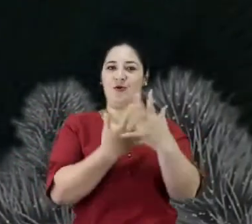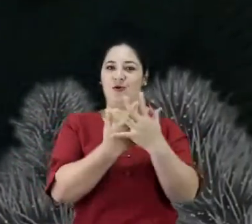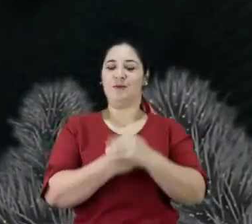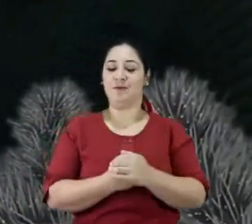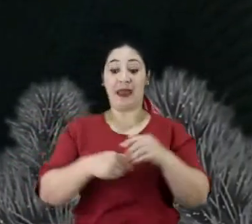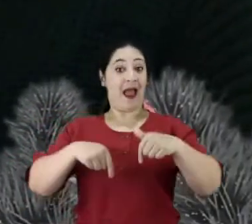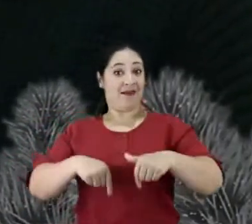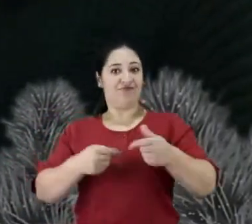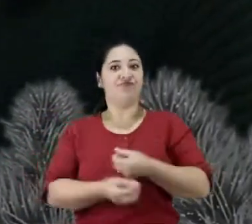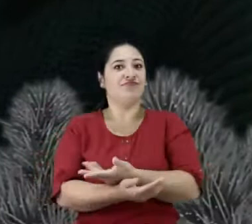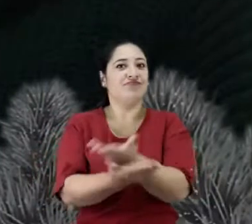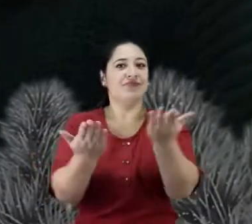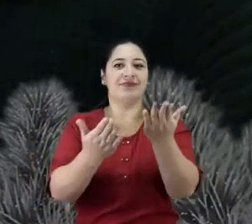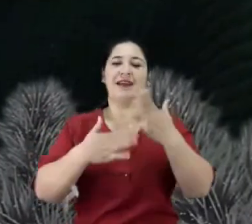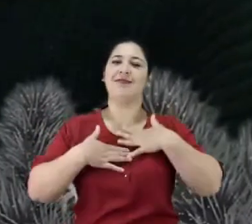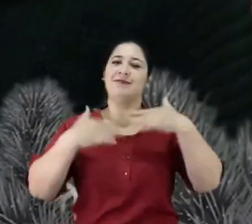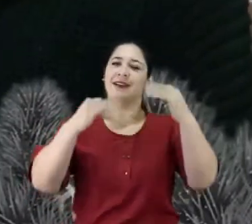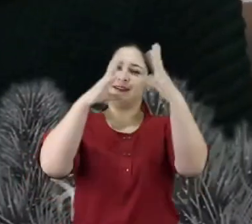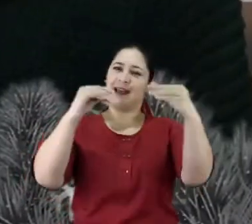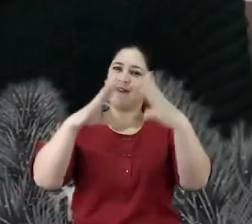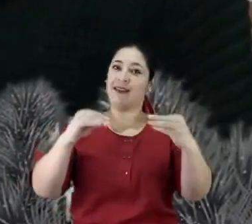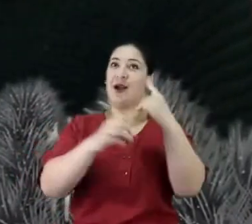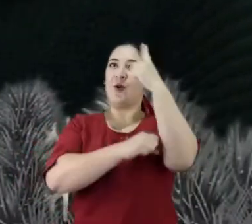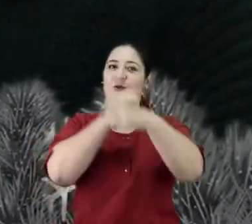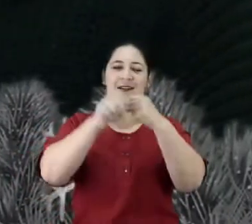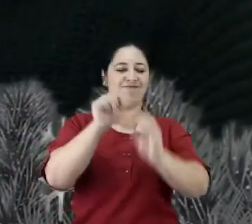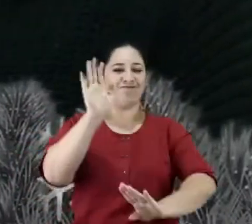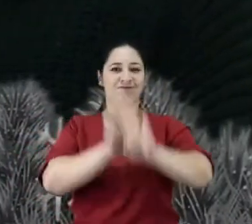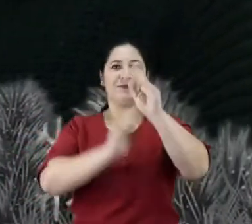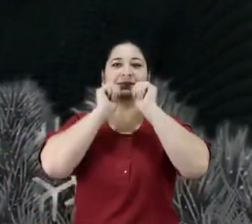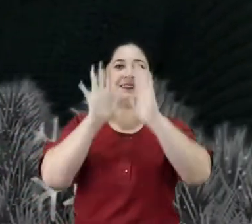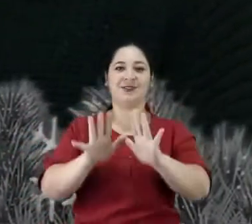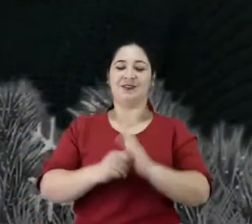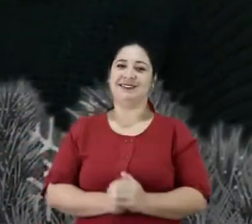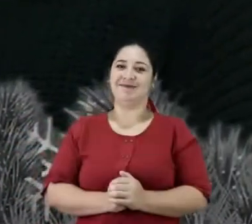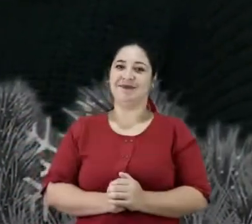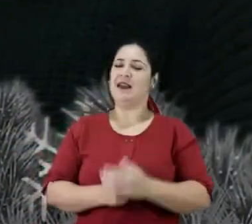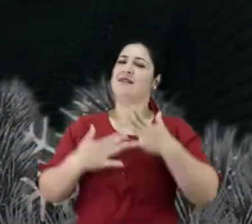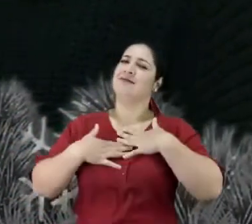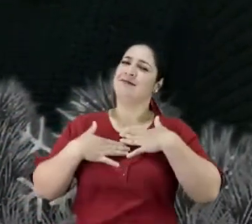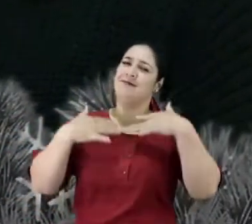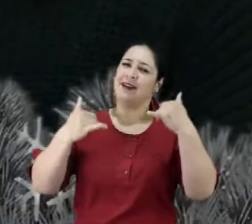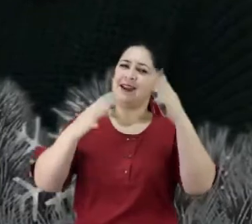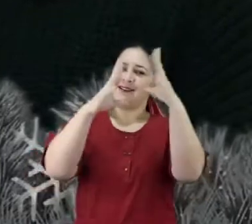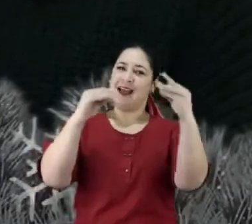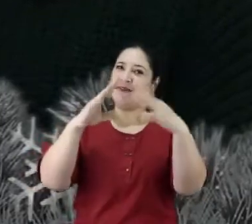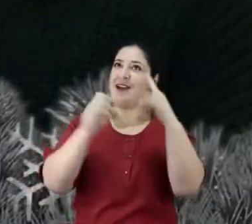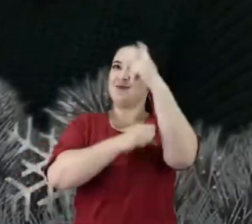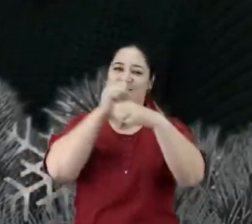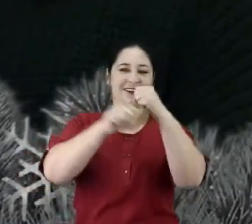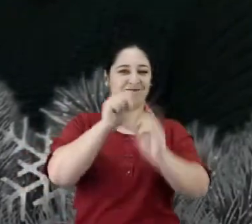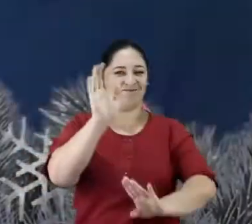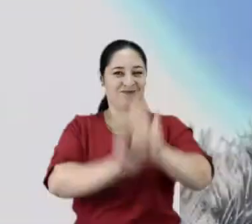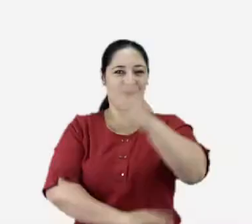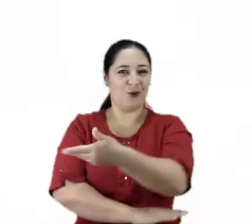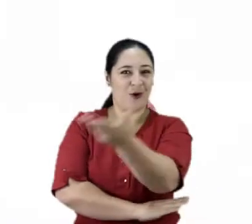desearles a todos una feliz Navidad y un próspero año nuevo lleno de bendiciones. Feliz Navidad y venturoso año para